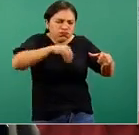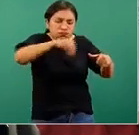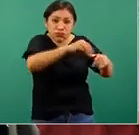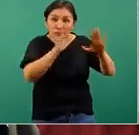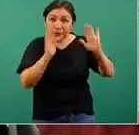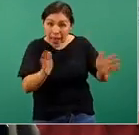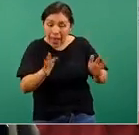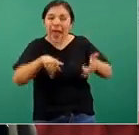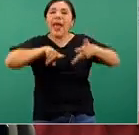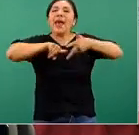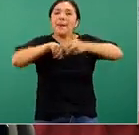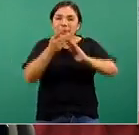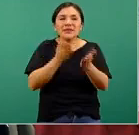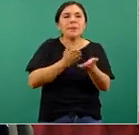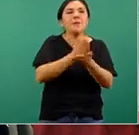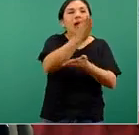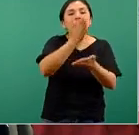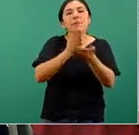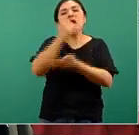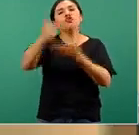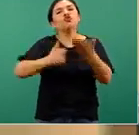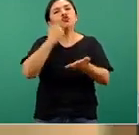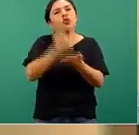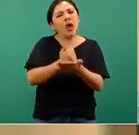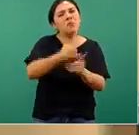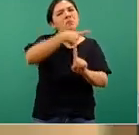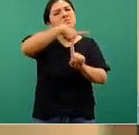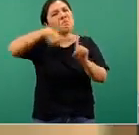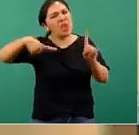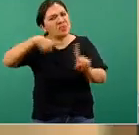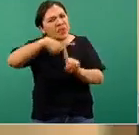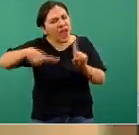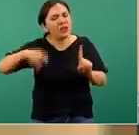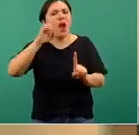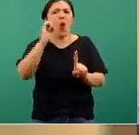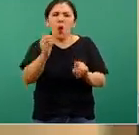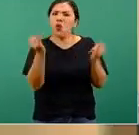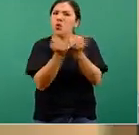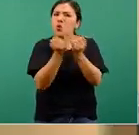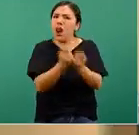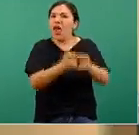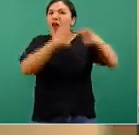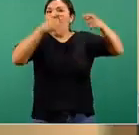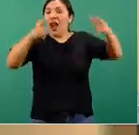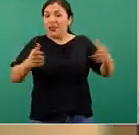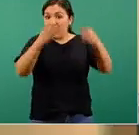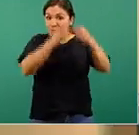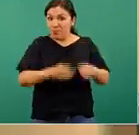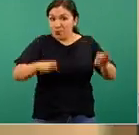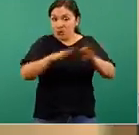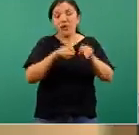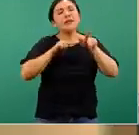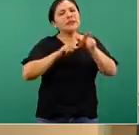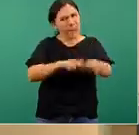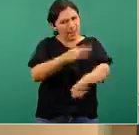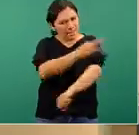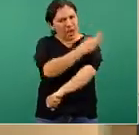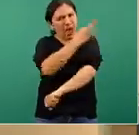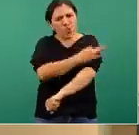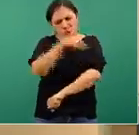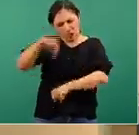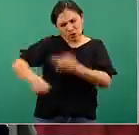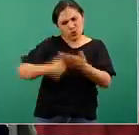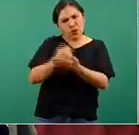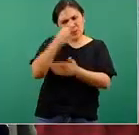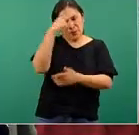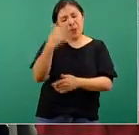entrar a ciudades de mediano y en su momento también gran tamaño. Seguiremos vacunando desde luego en la Ciudad de México,